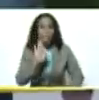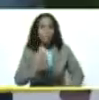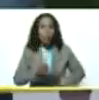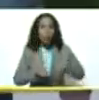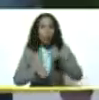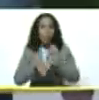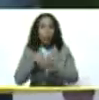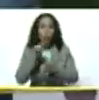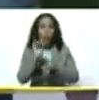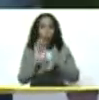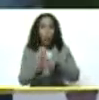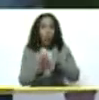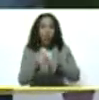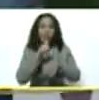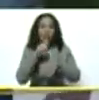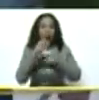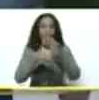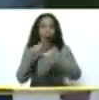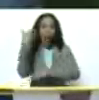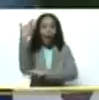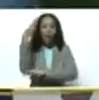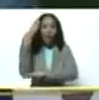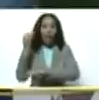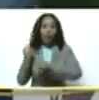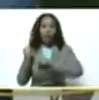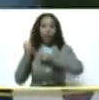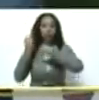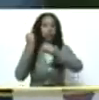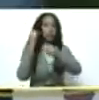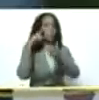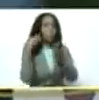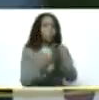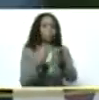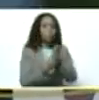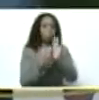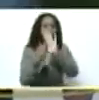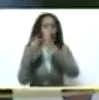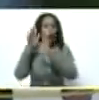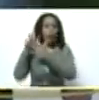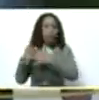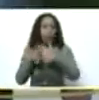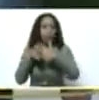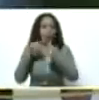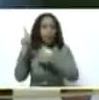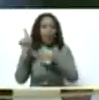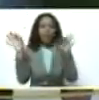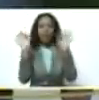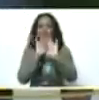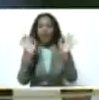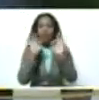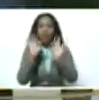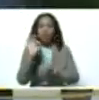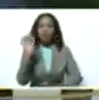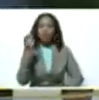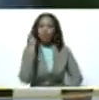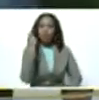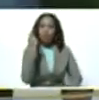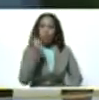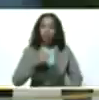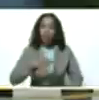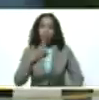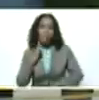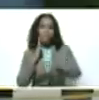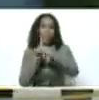llevarán nuestras banderas allá a Los Ángeles. Nada ni nadie podrá detenerlo.